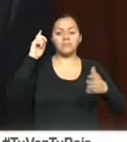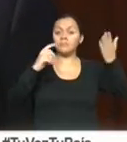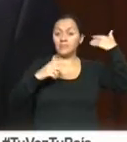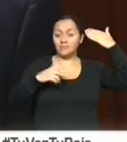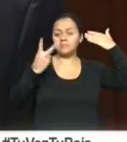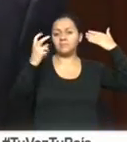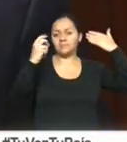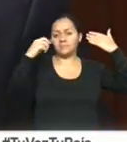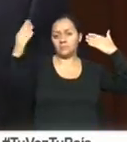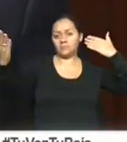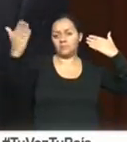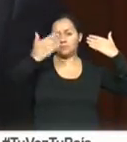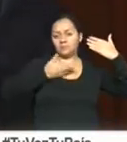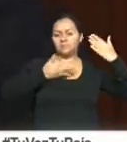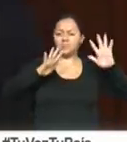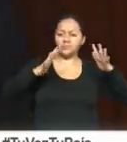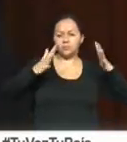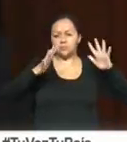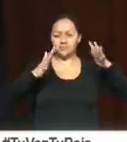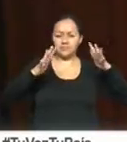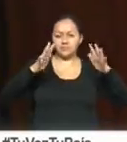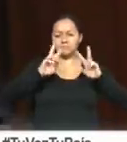de la central. Así que